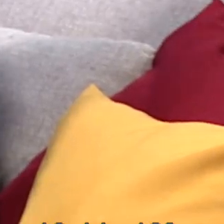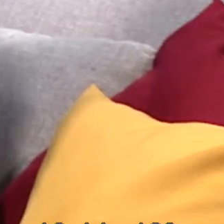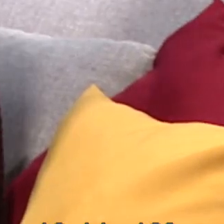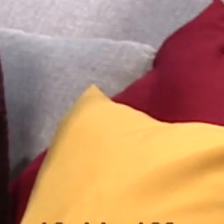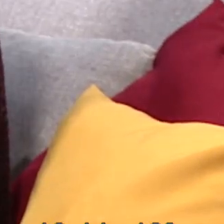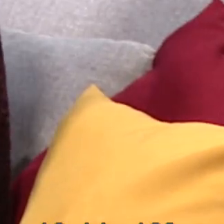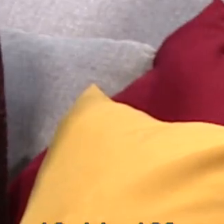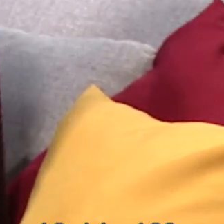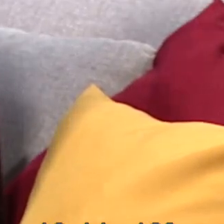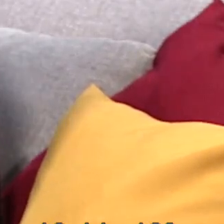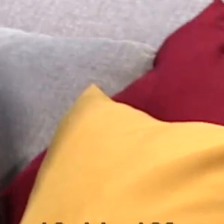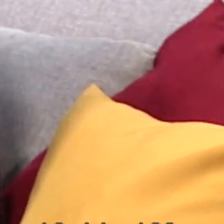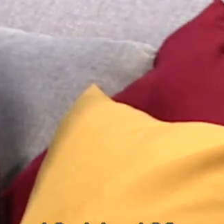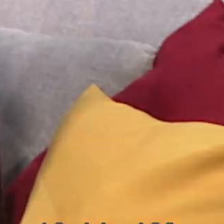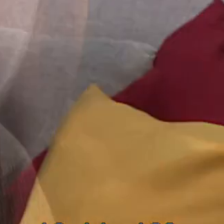acuarela.